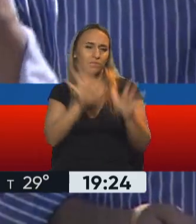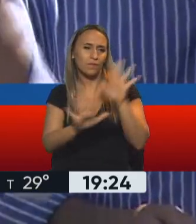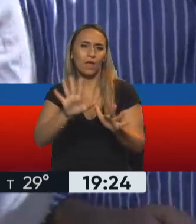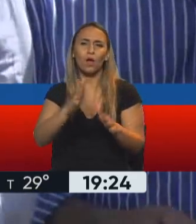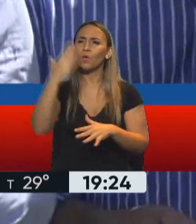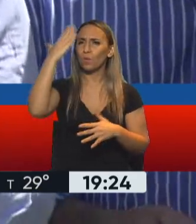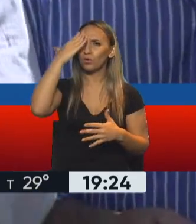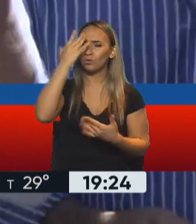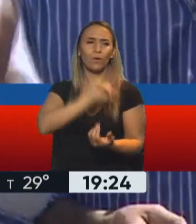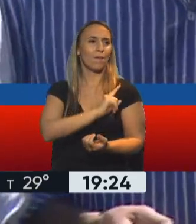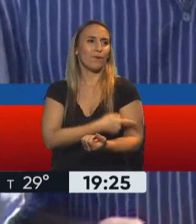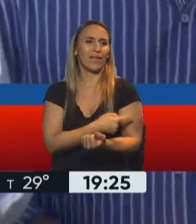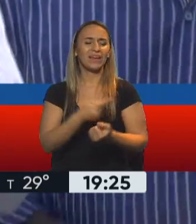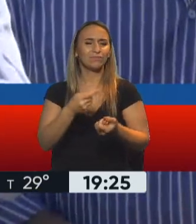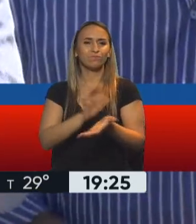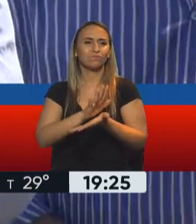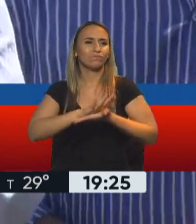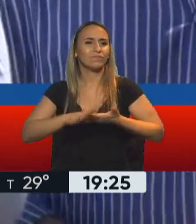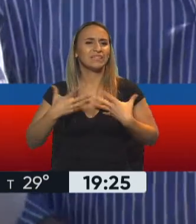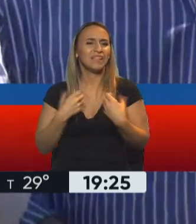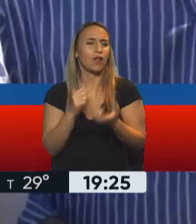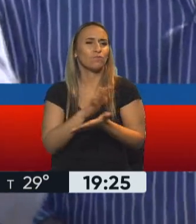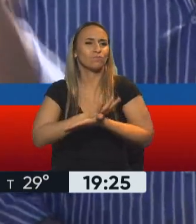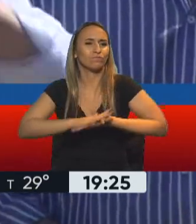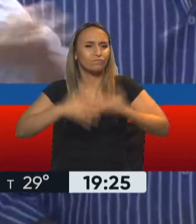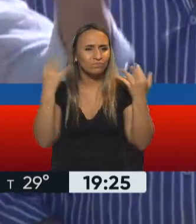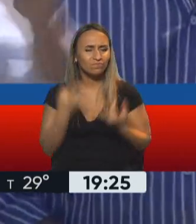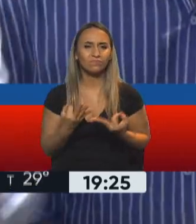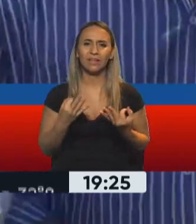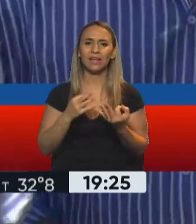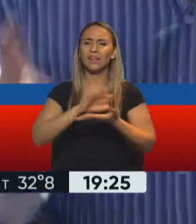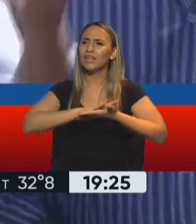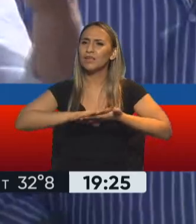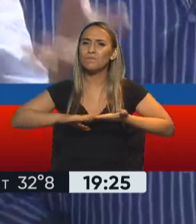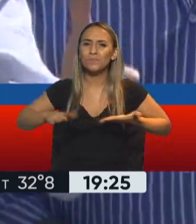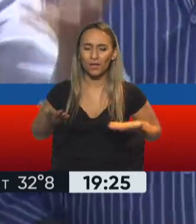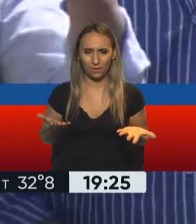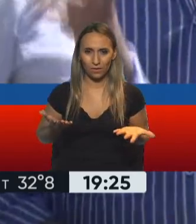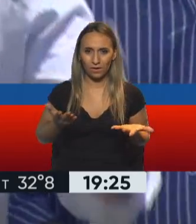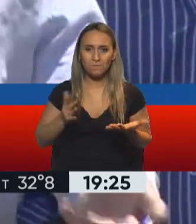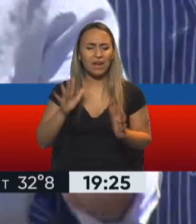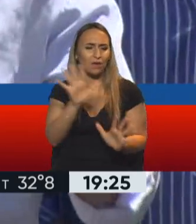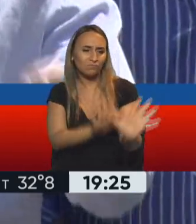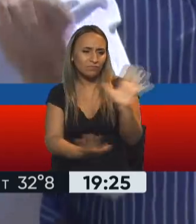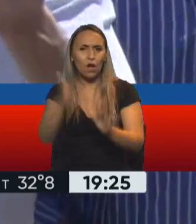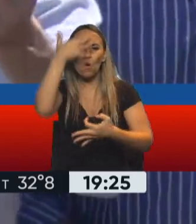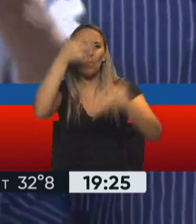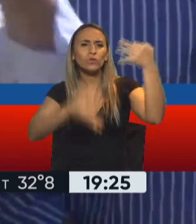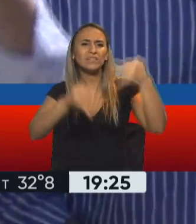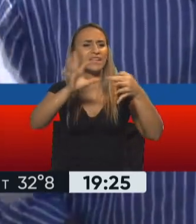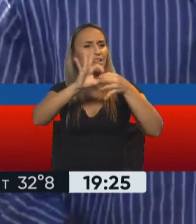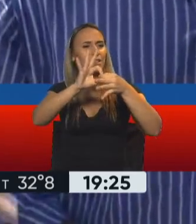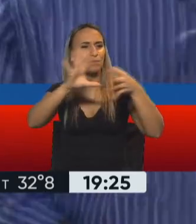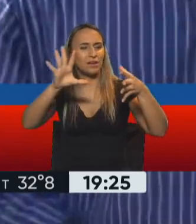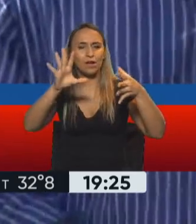más transparente, más honesta, constructiva, que incluya una justicia independiente, una